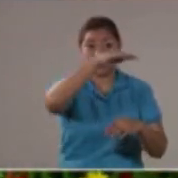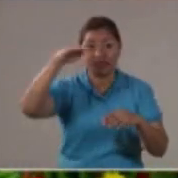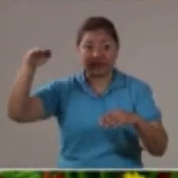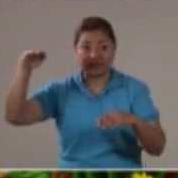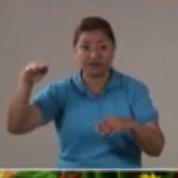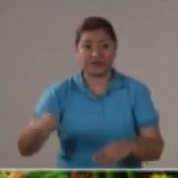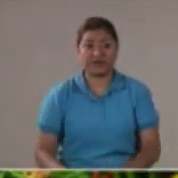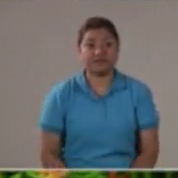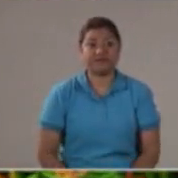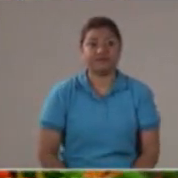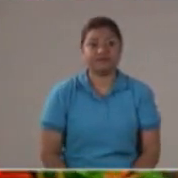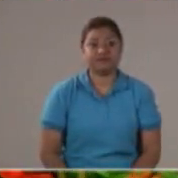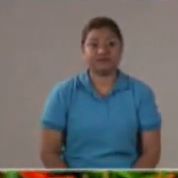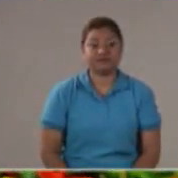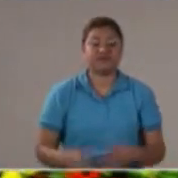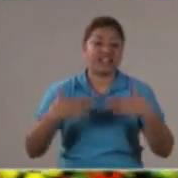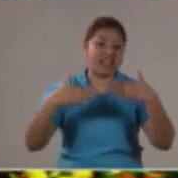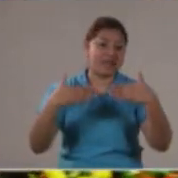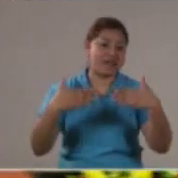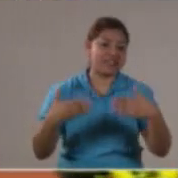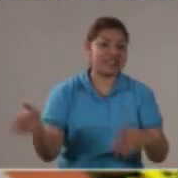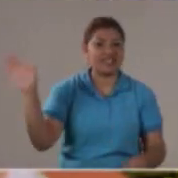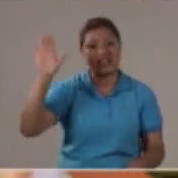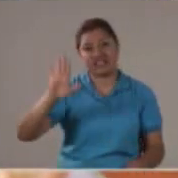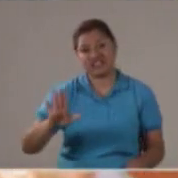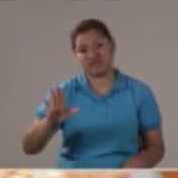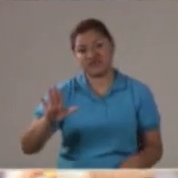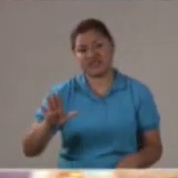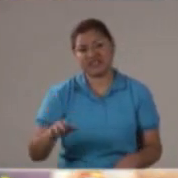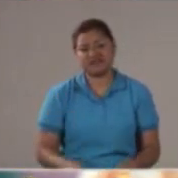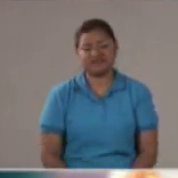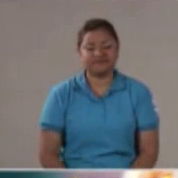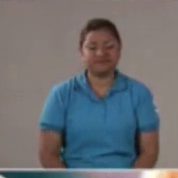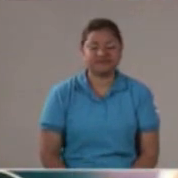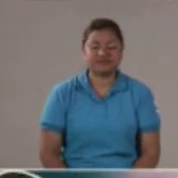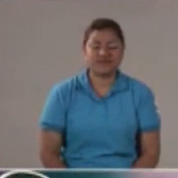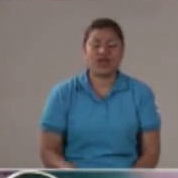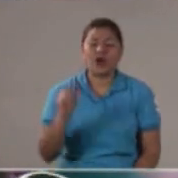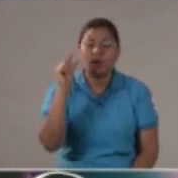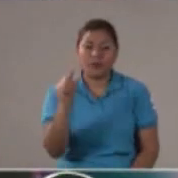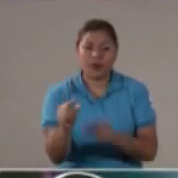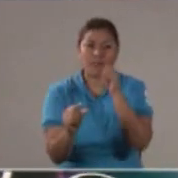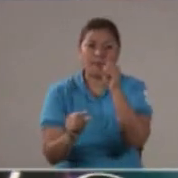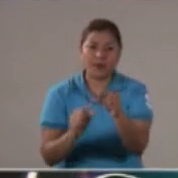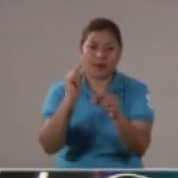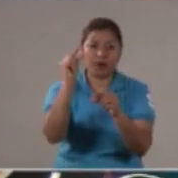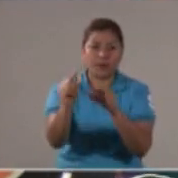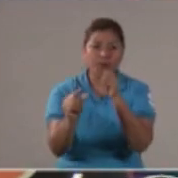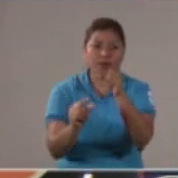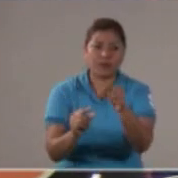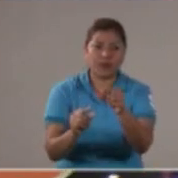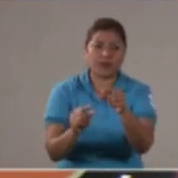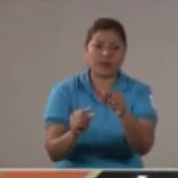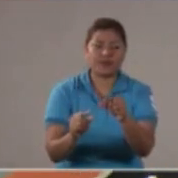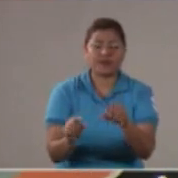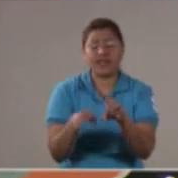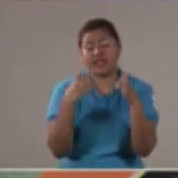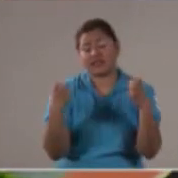el entarimado es la madera y la próxima semana la losa. Yo digo que antes de que venga el Señor ya esté ese